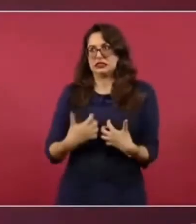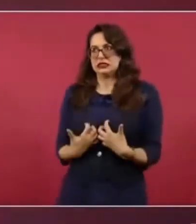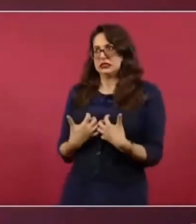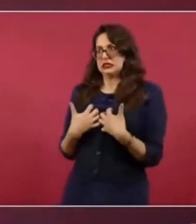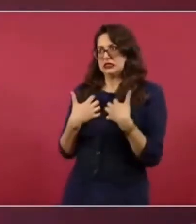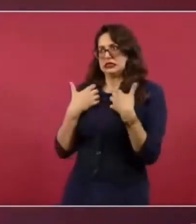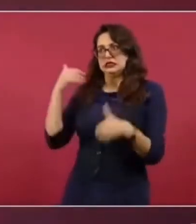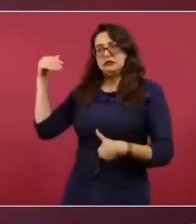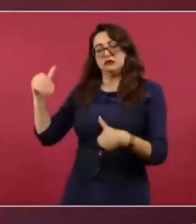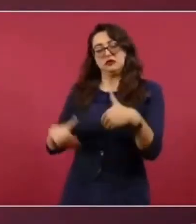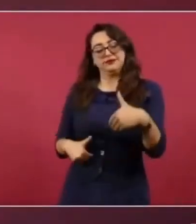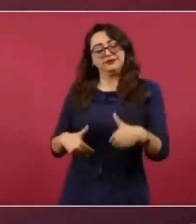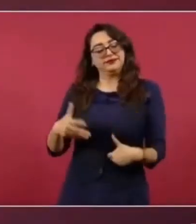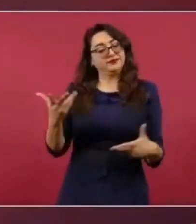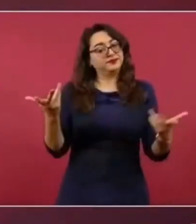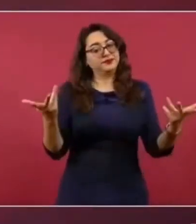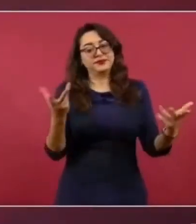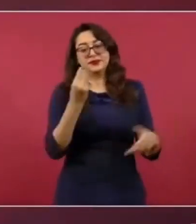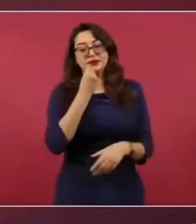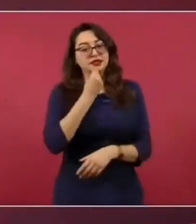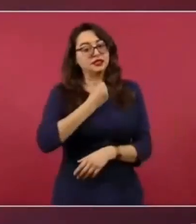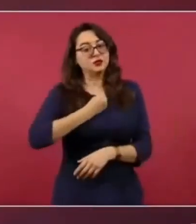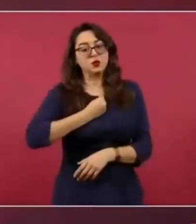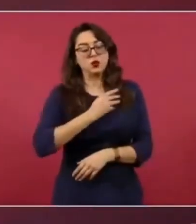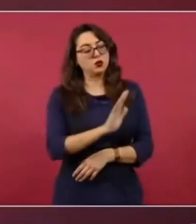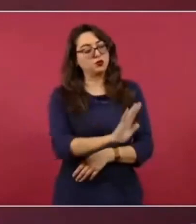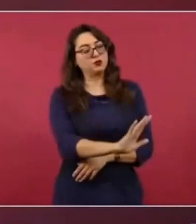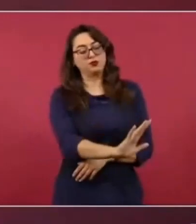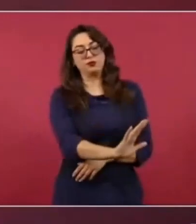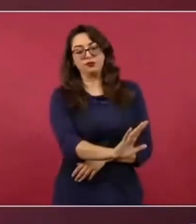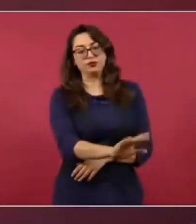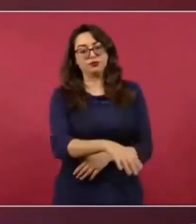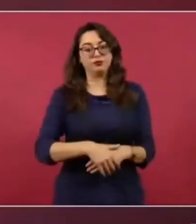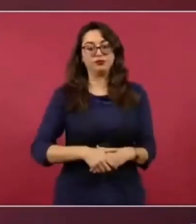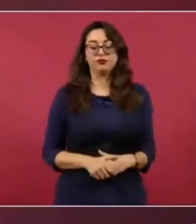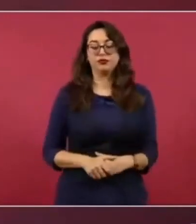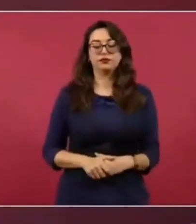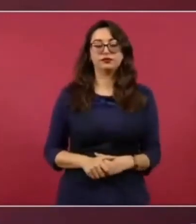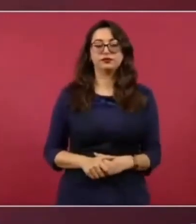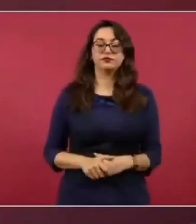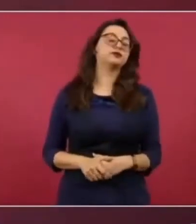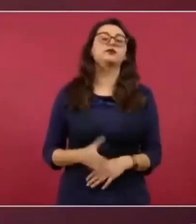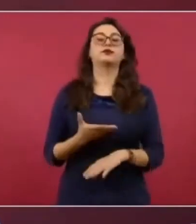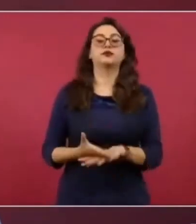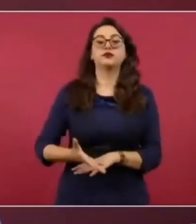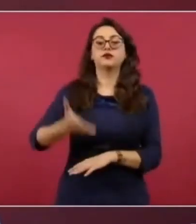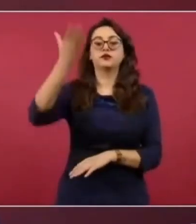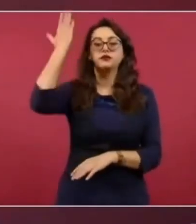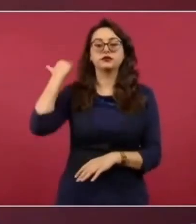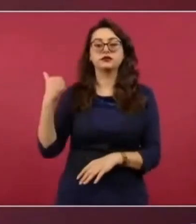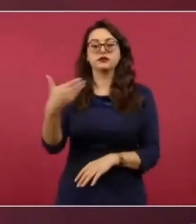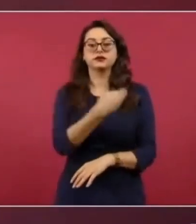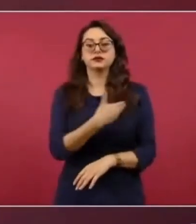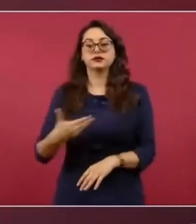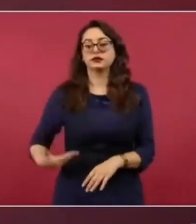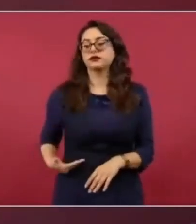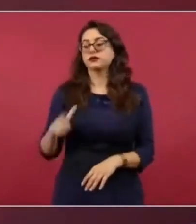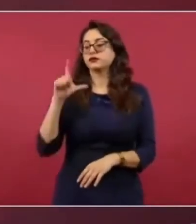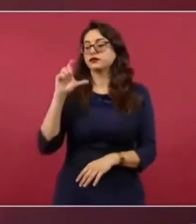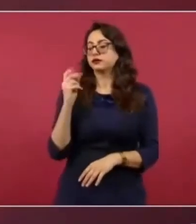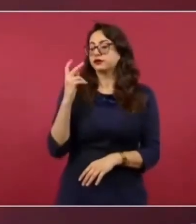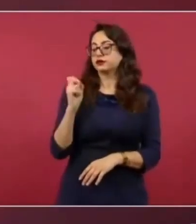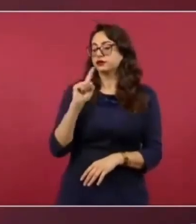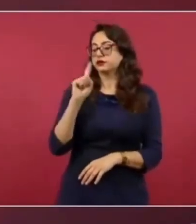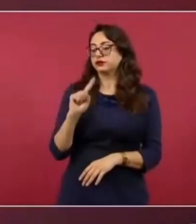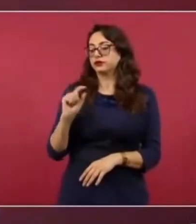conservadores. No les gustó en la época de que el presidente López Mateos, un buen